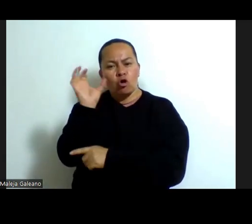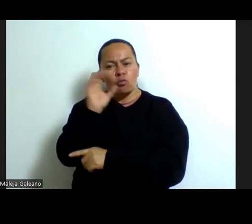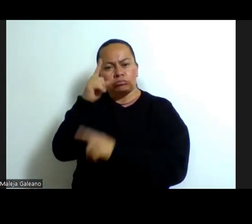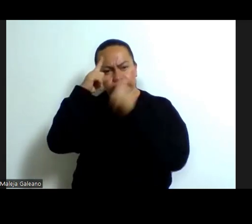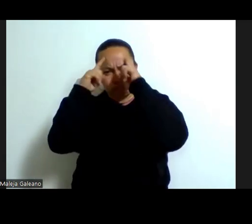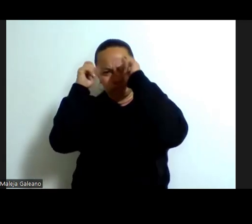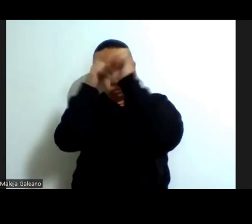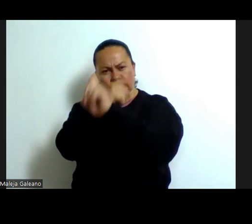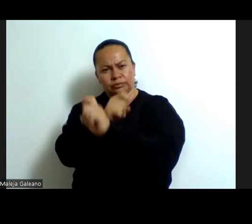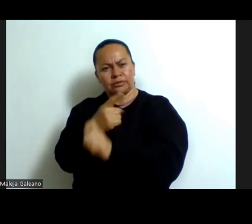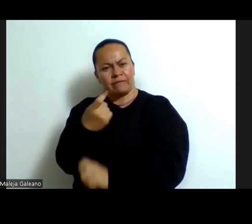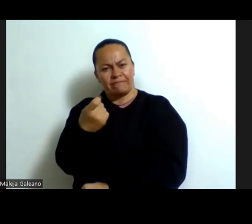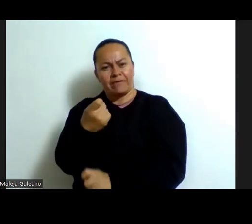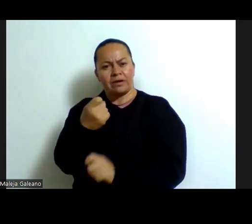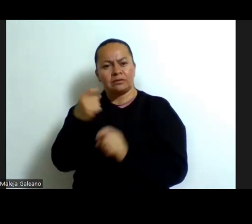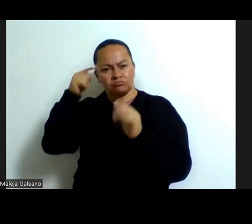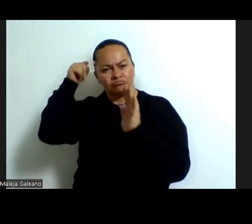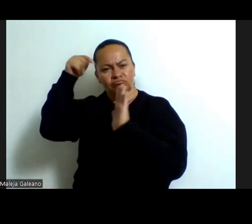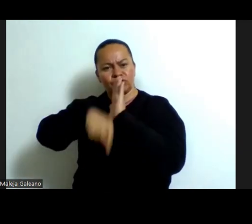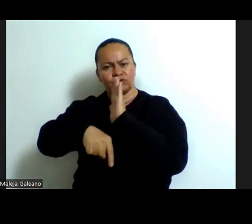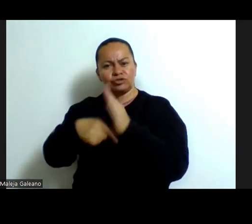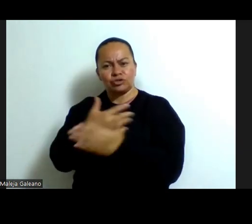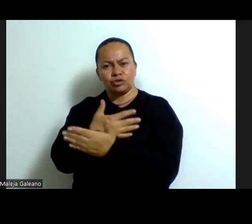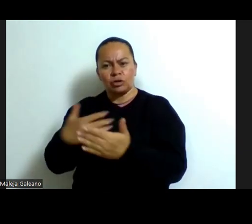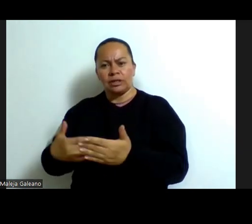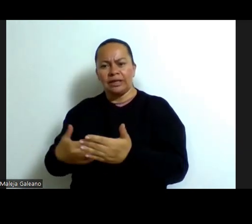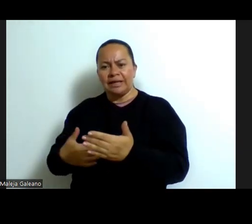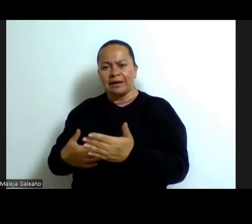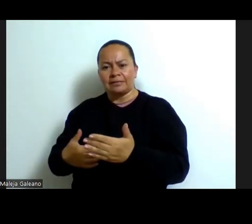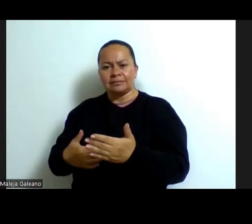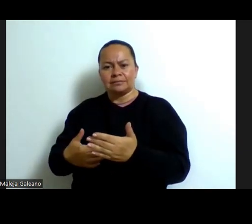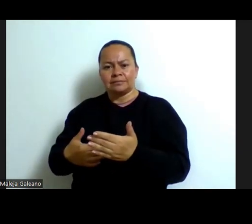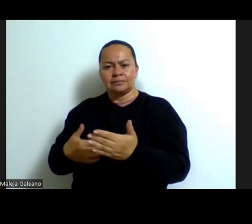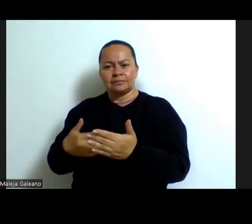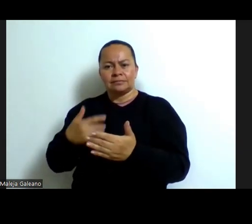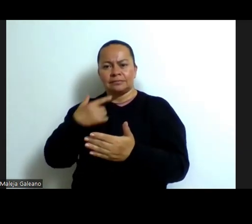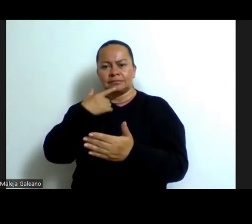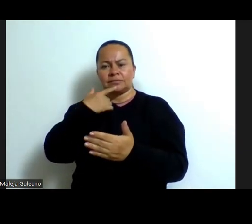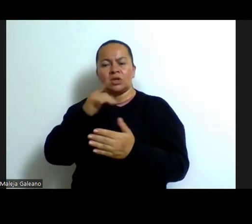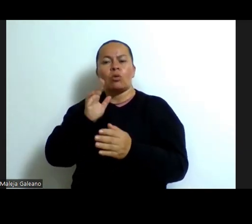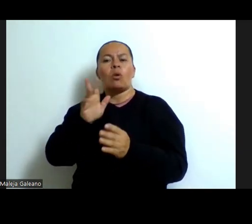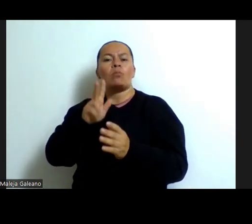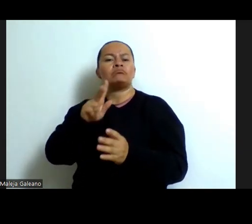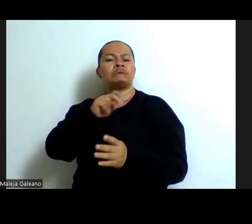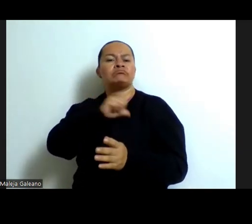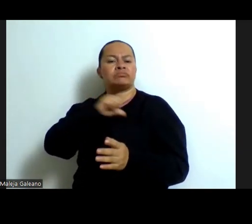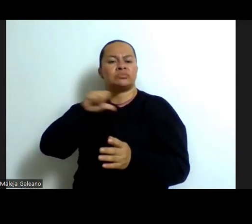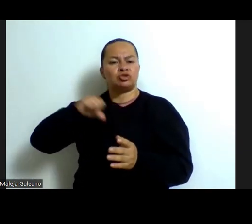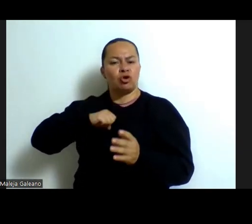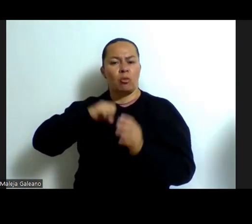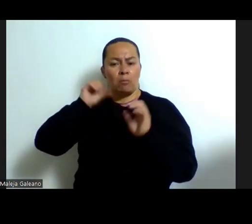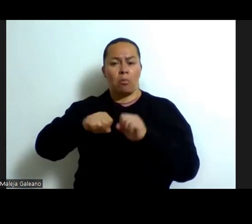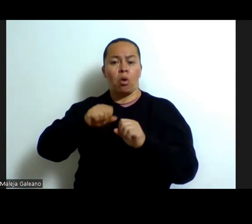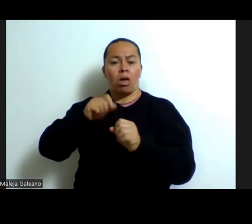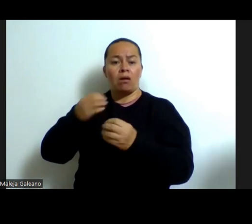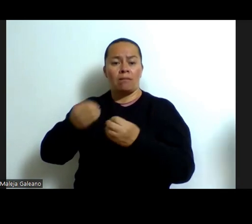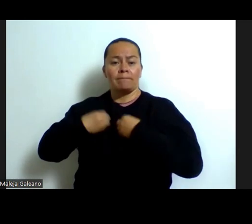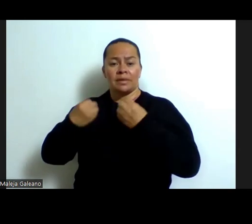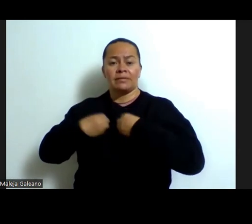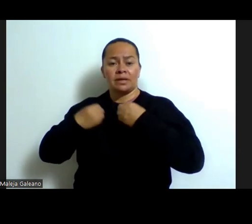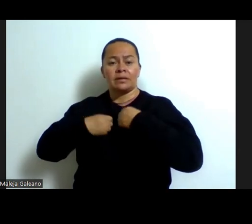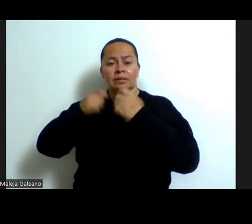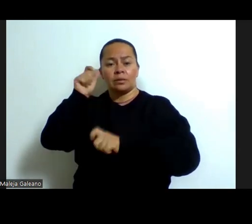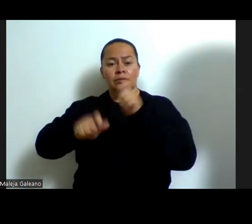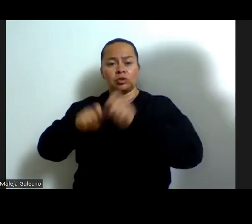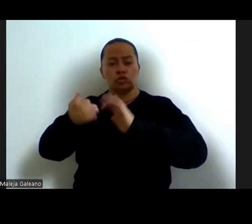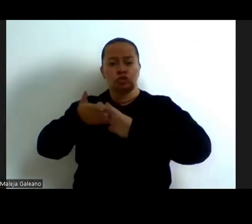reflexionar profunda y críticamente sobre esas realidades que también puede estar viviendo la población con